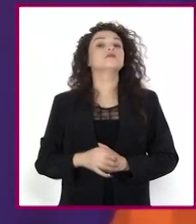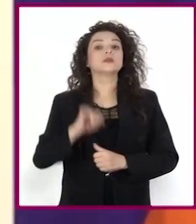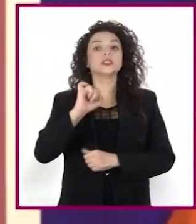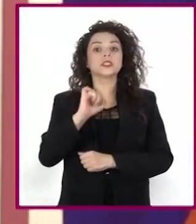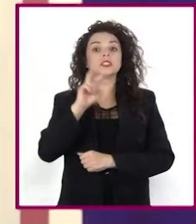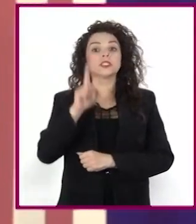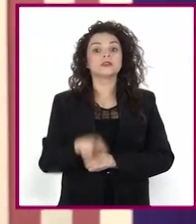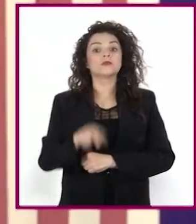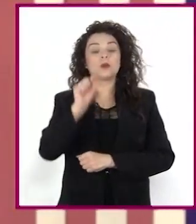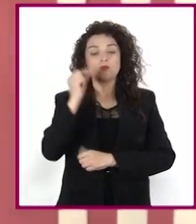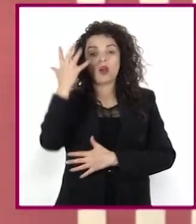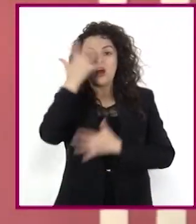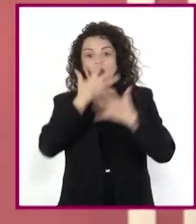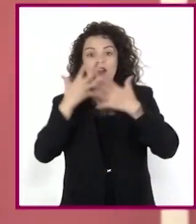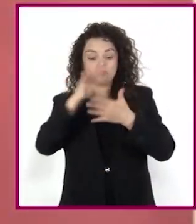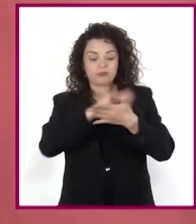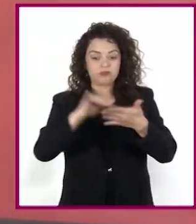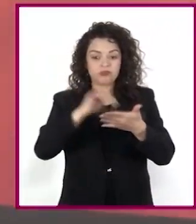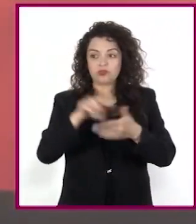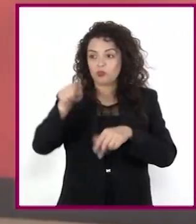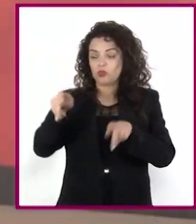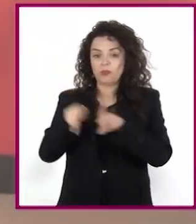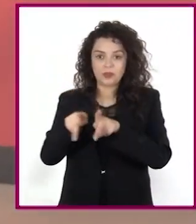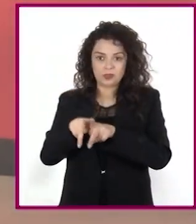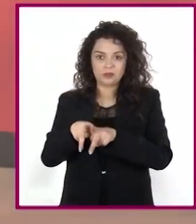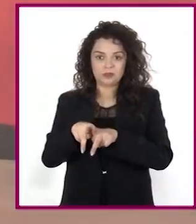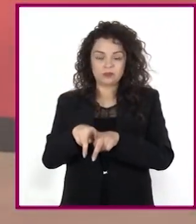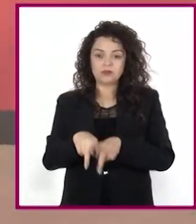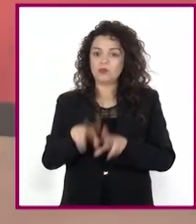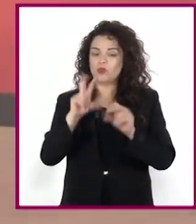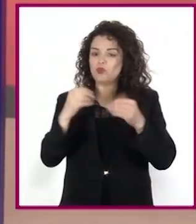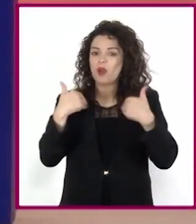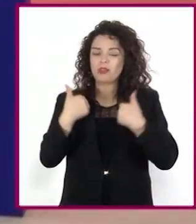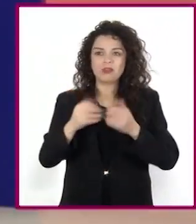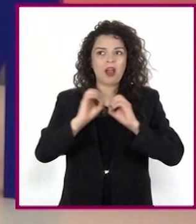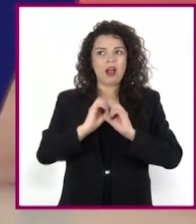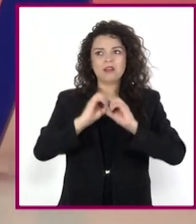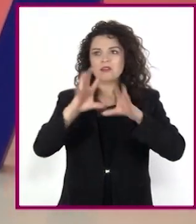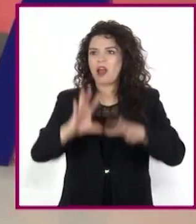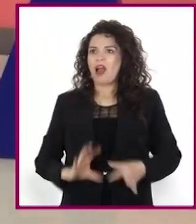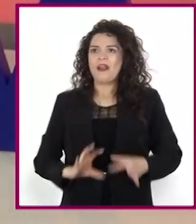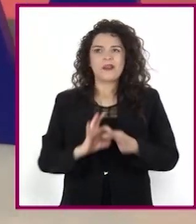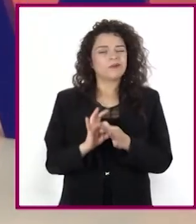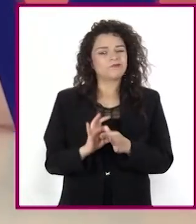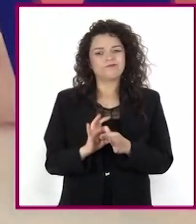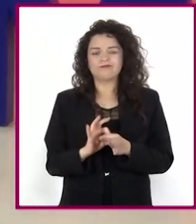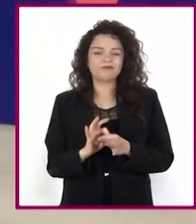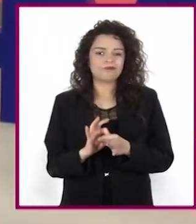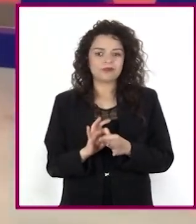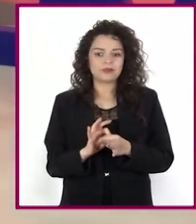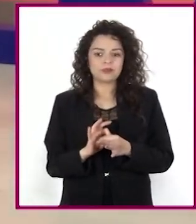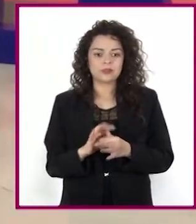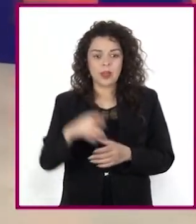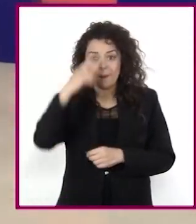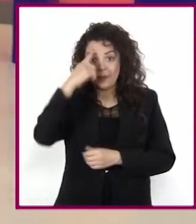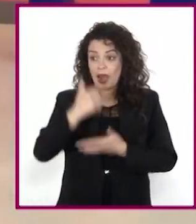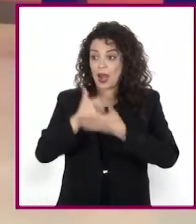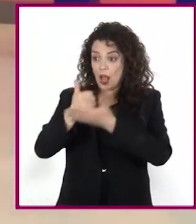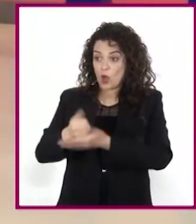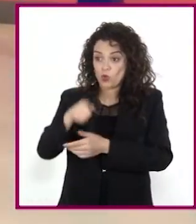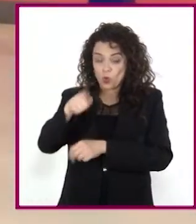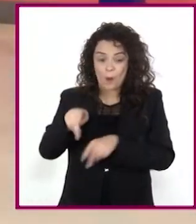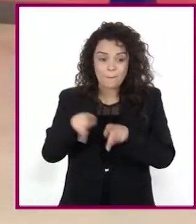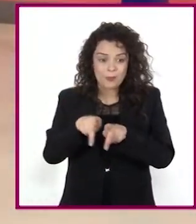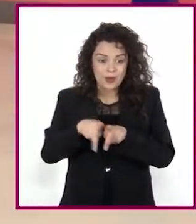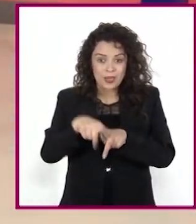primo es algo confusa. La redacción es poco clara y coherente. Para que tú puedas ayudar a tu primo a corregir su